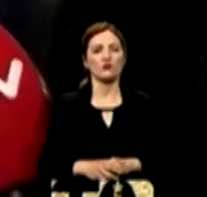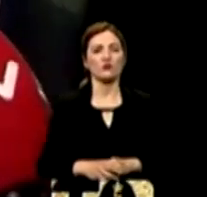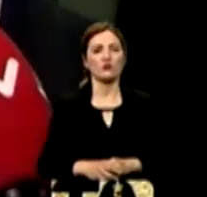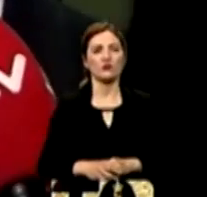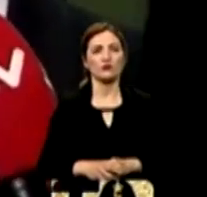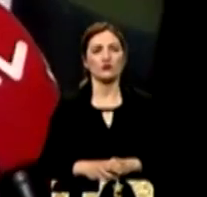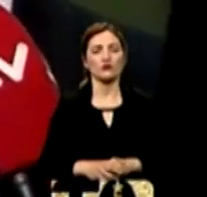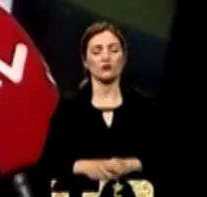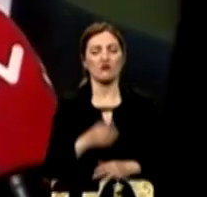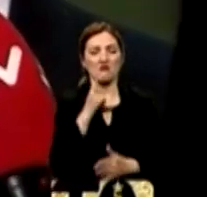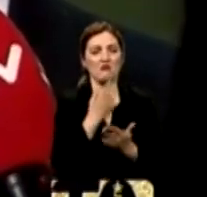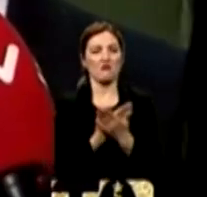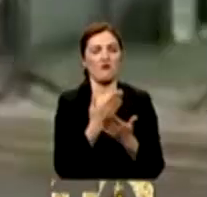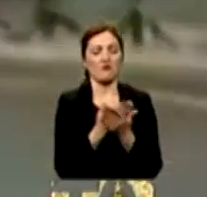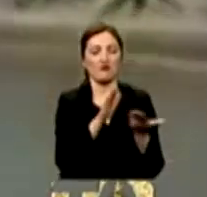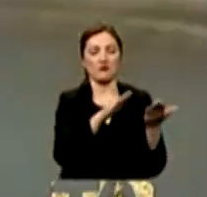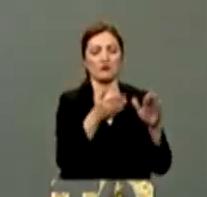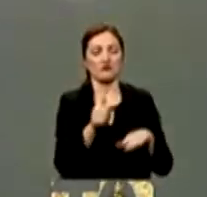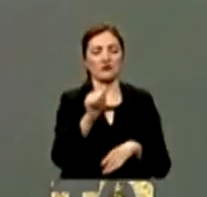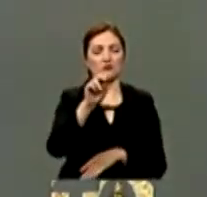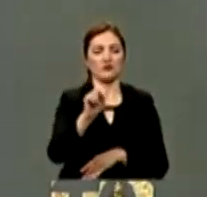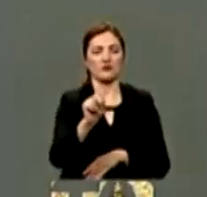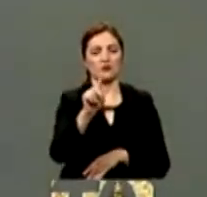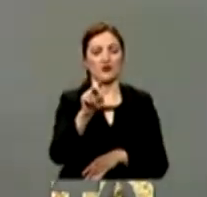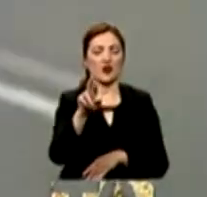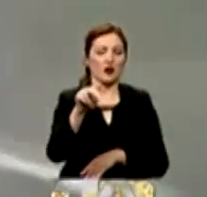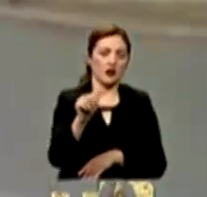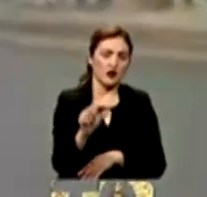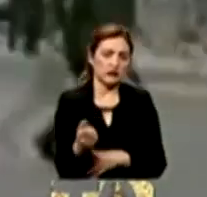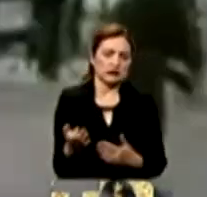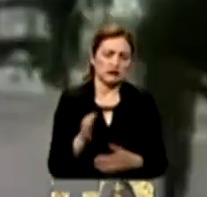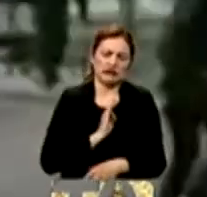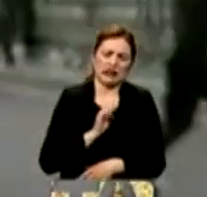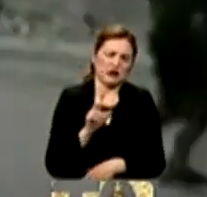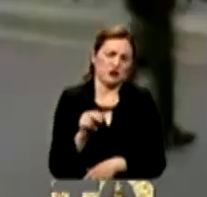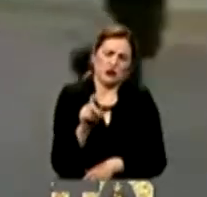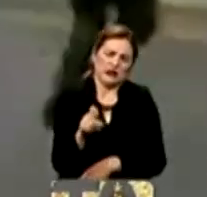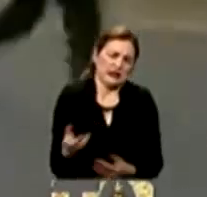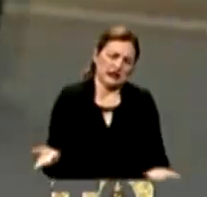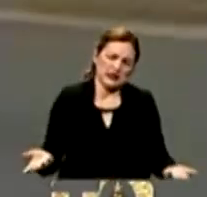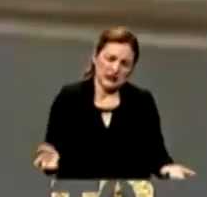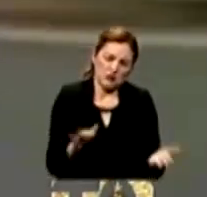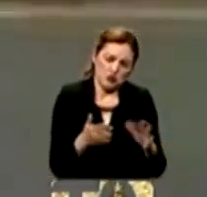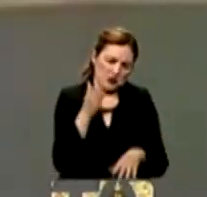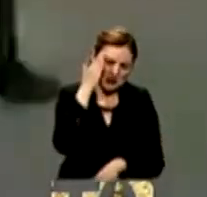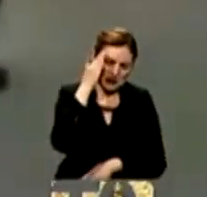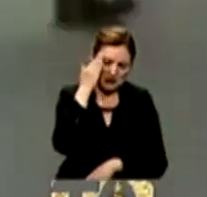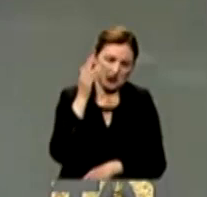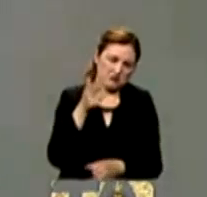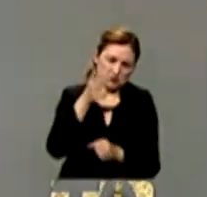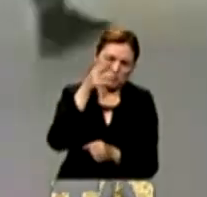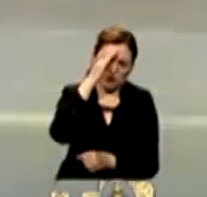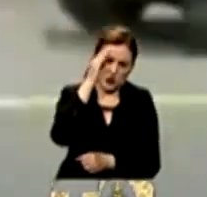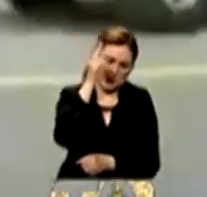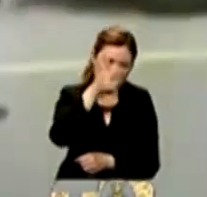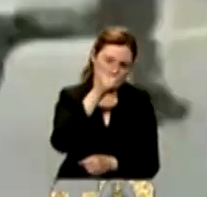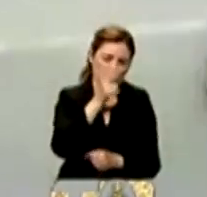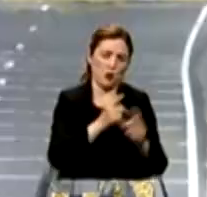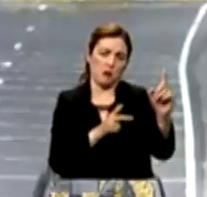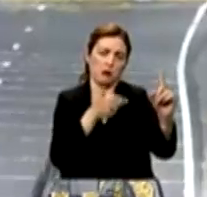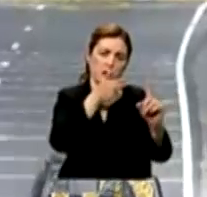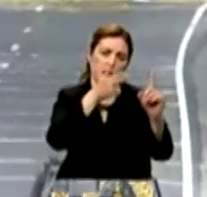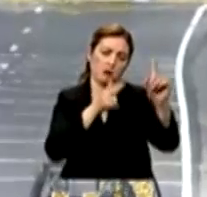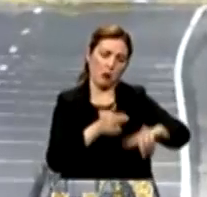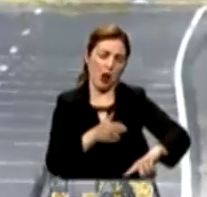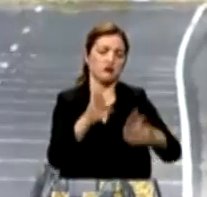de Andrés, que creo que eso no se necesita ser técnico jurídico como para saber cómo murió Andrés. Y sobre la participación del procesado, fuera